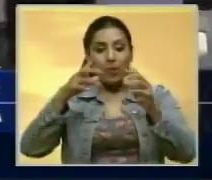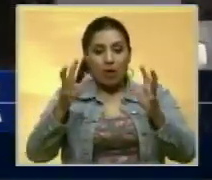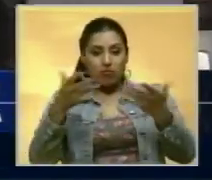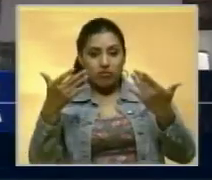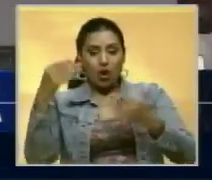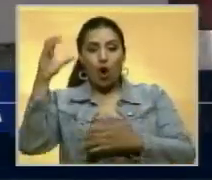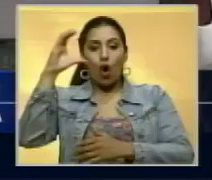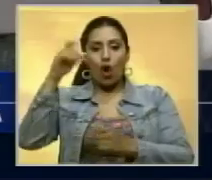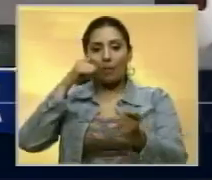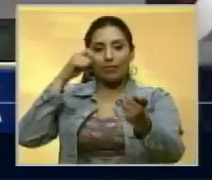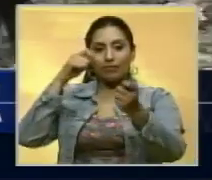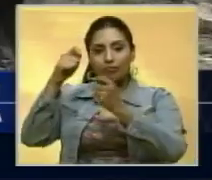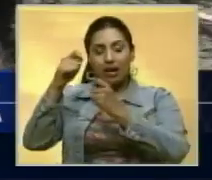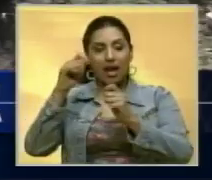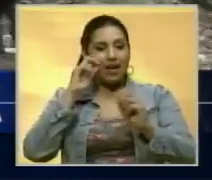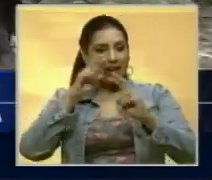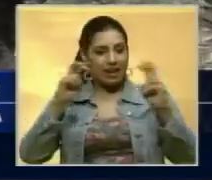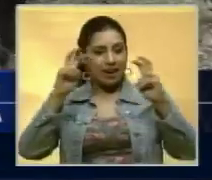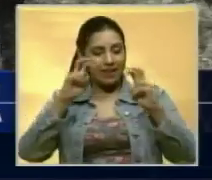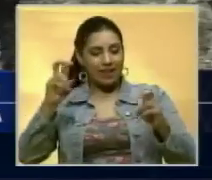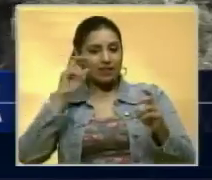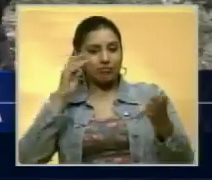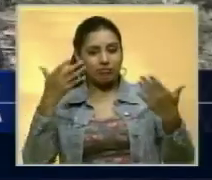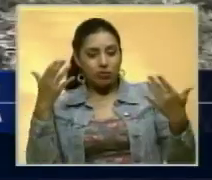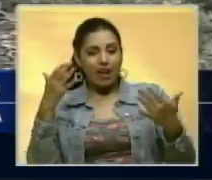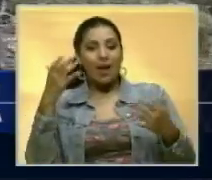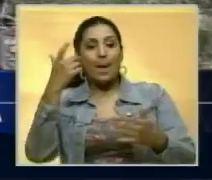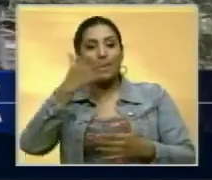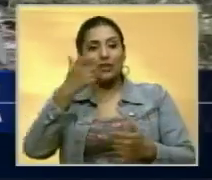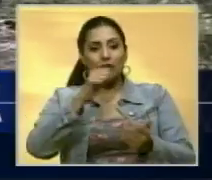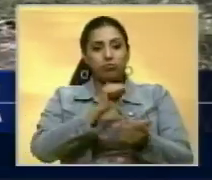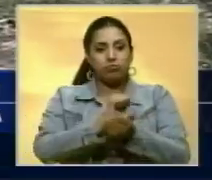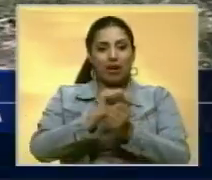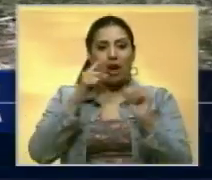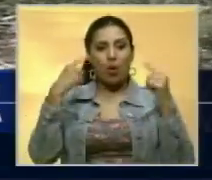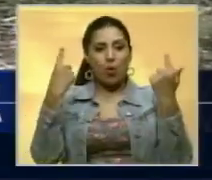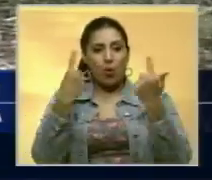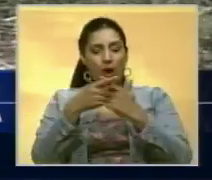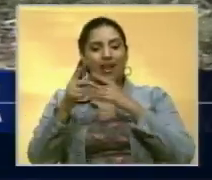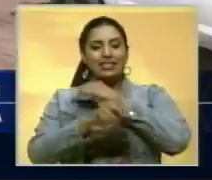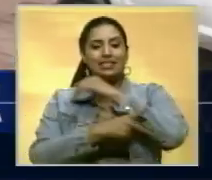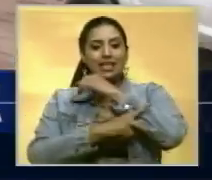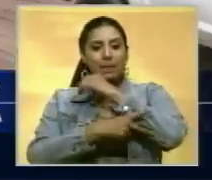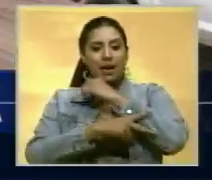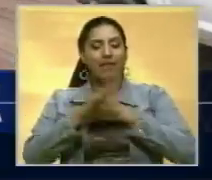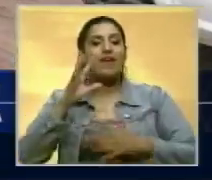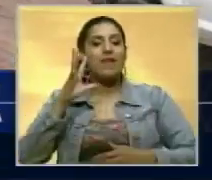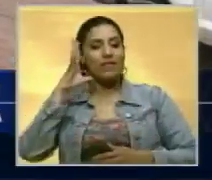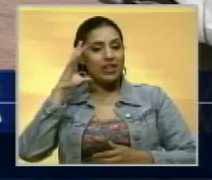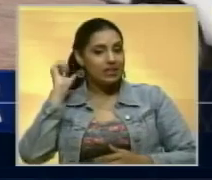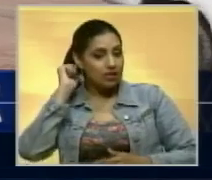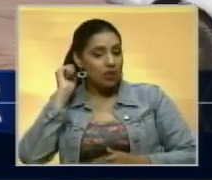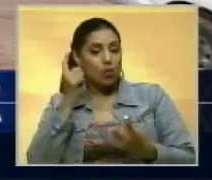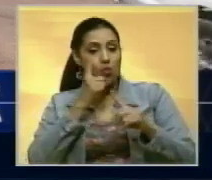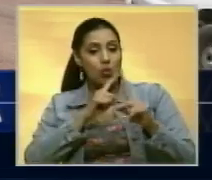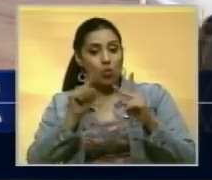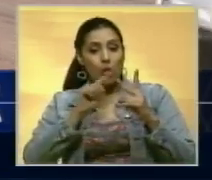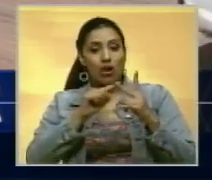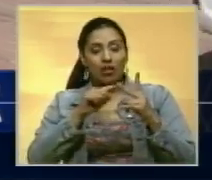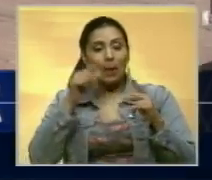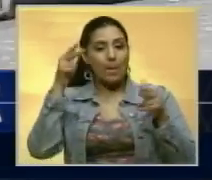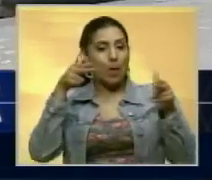hacia Colombia. Las resquisas o pesquisas revelan que los llevaron hasta un apartado de la parroquia Francisco Eugenio Bustamante y luego